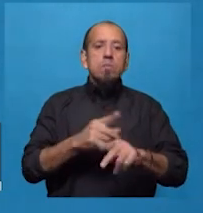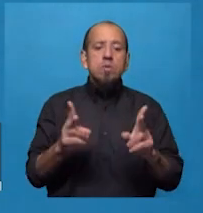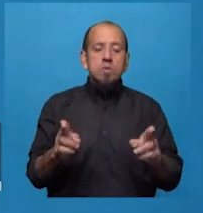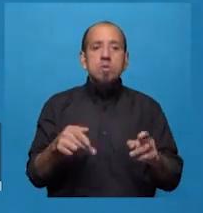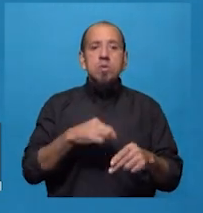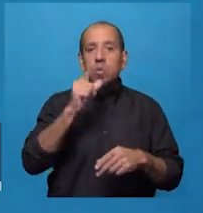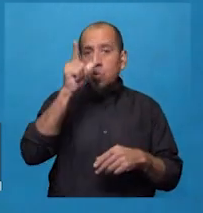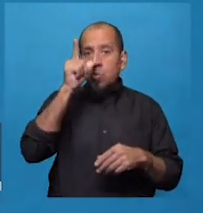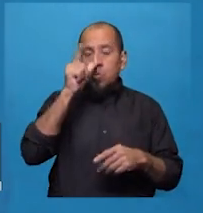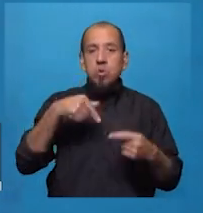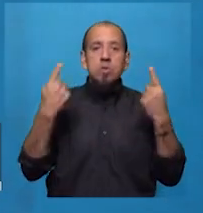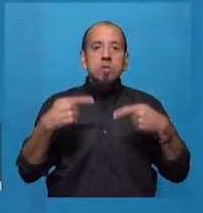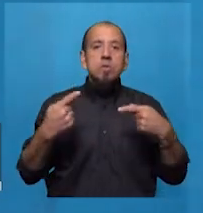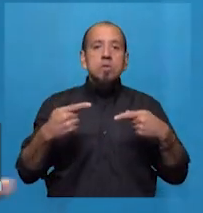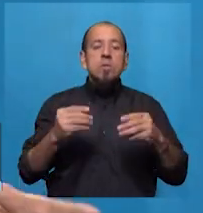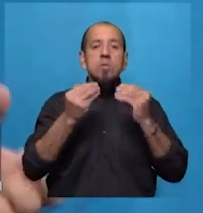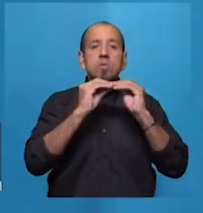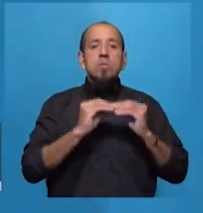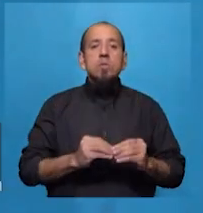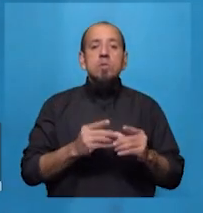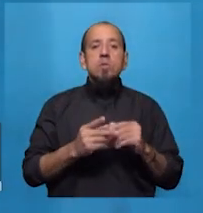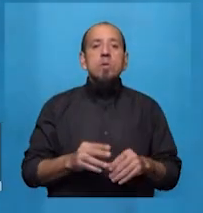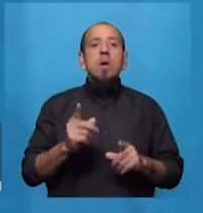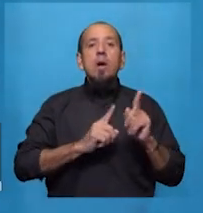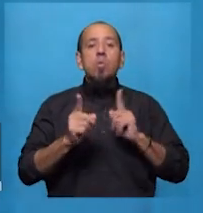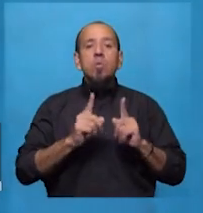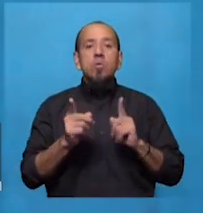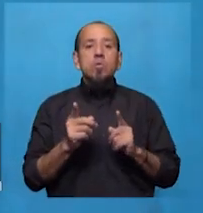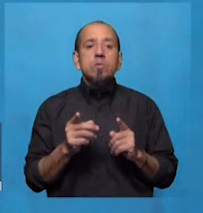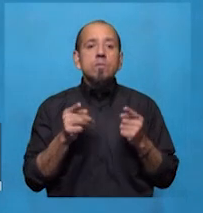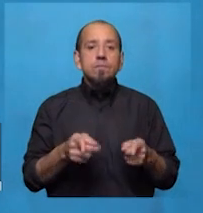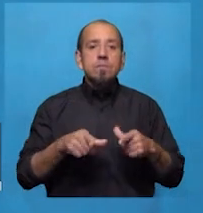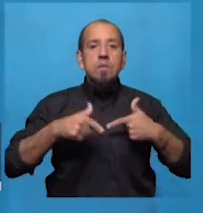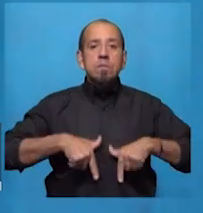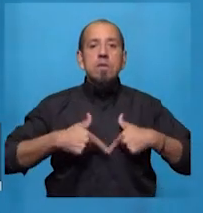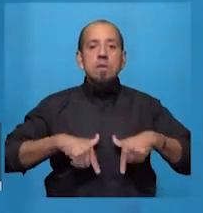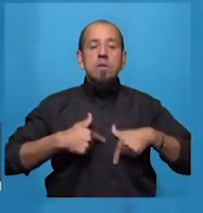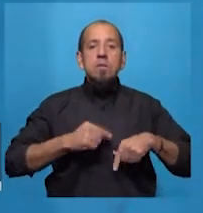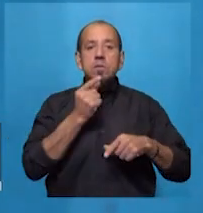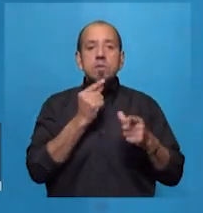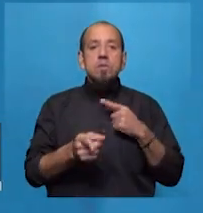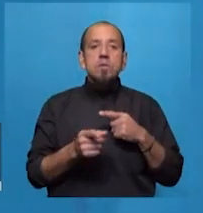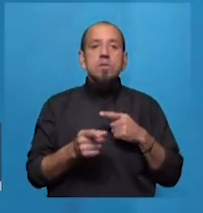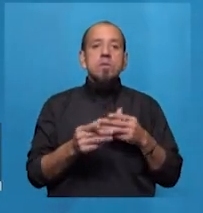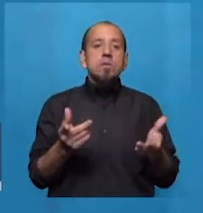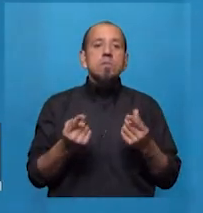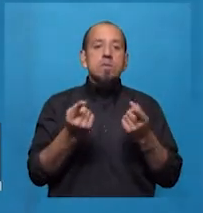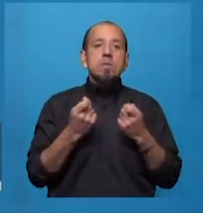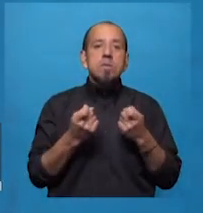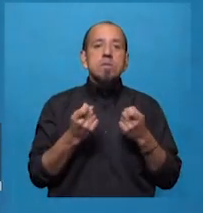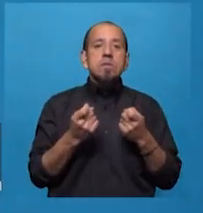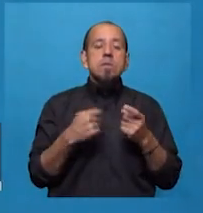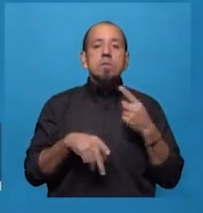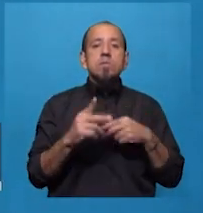julio arranca todo el debate presupuestal y la rendición de cuentas alguna de esas medidas van que el Ministerio del interior quiere impulsar precisarán un debate y